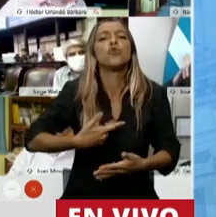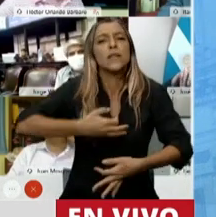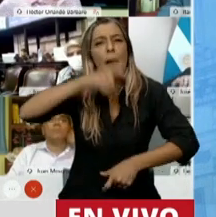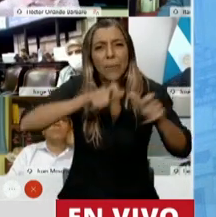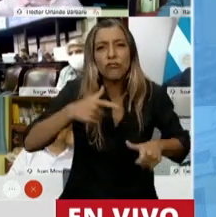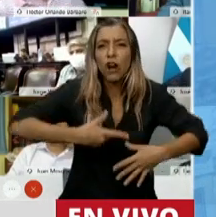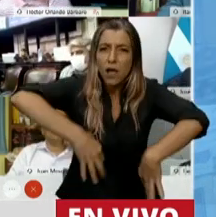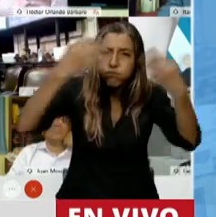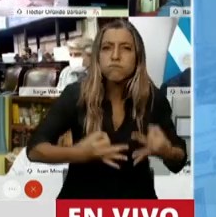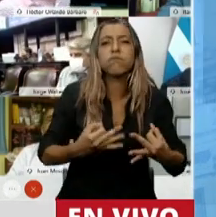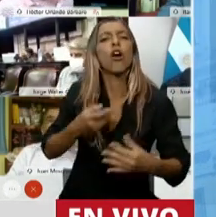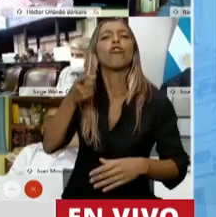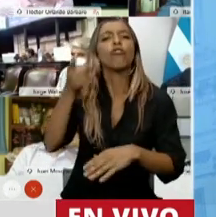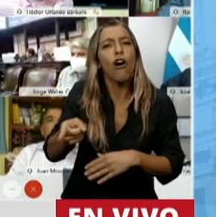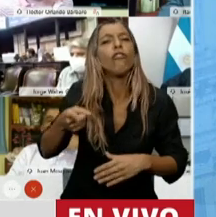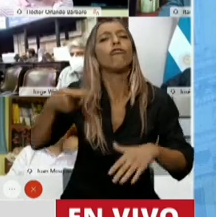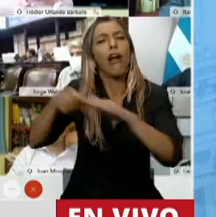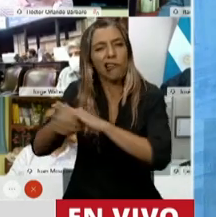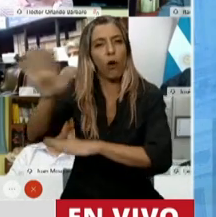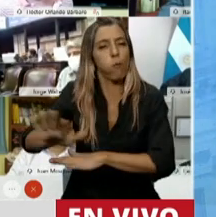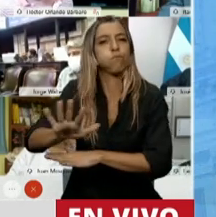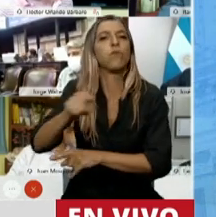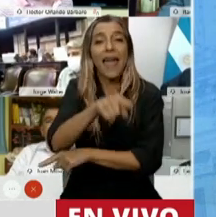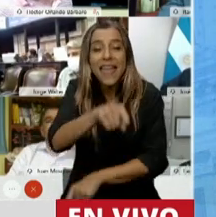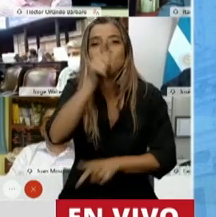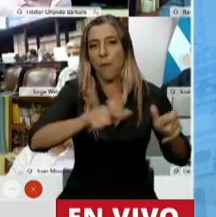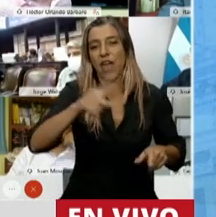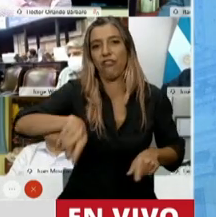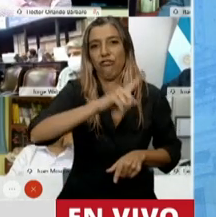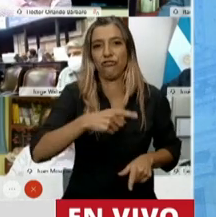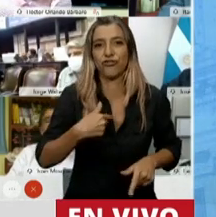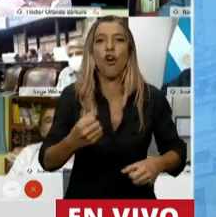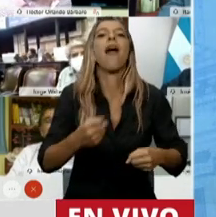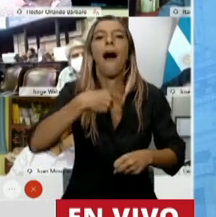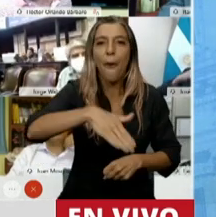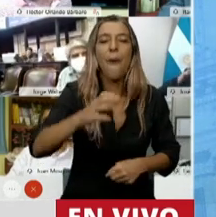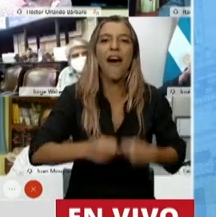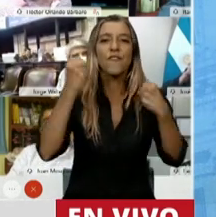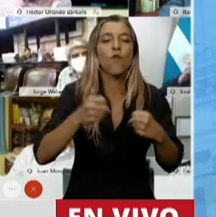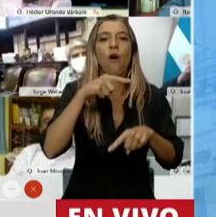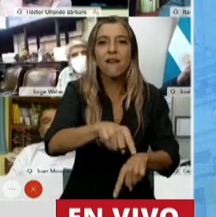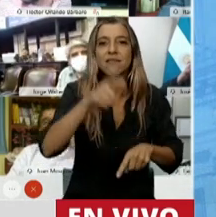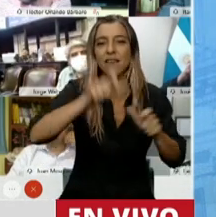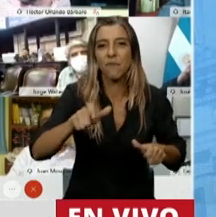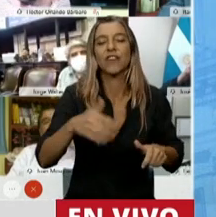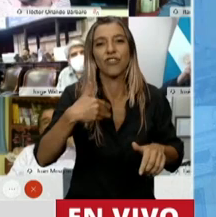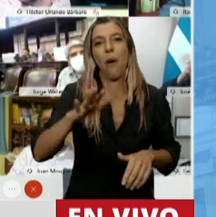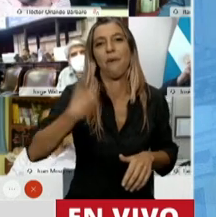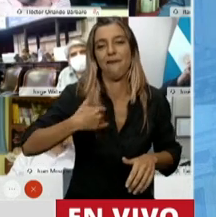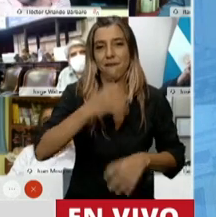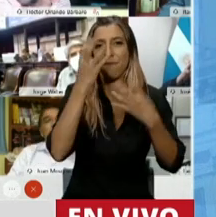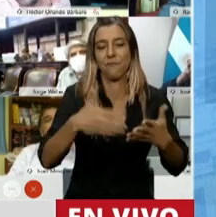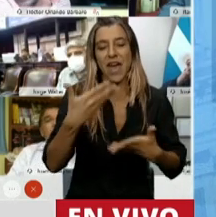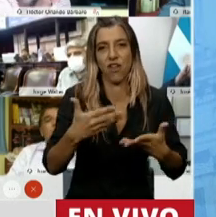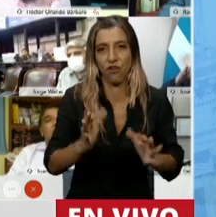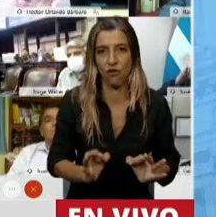corrupción, señor presidente. ¿Sabe qué, señor presidente? Es muy difícil que ustedes saquen el país adelante.